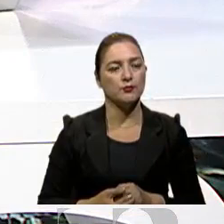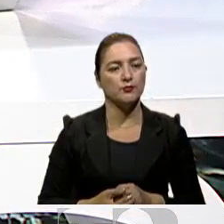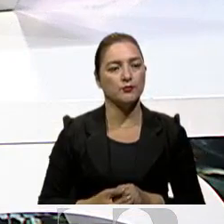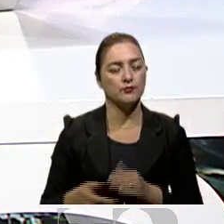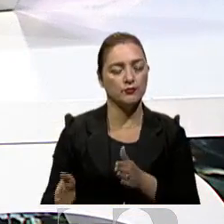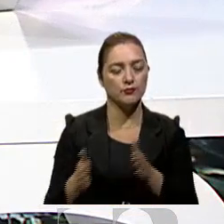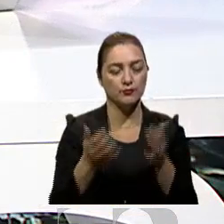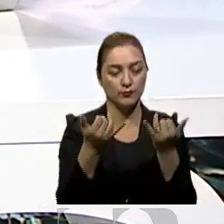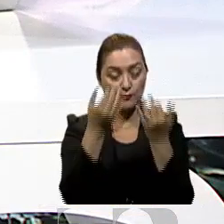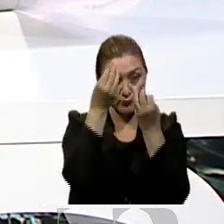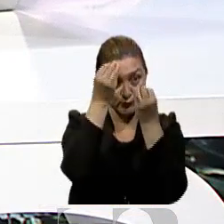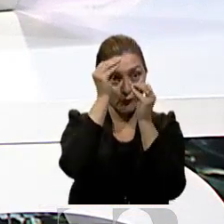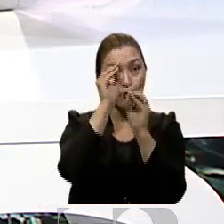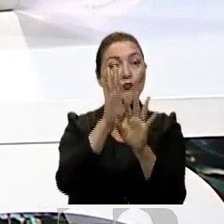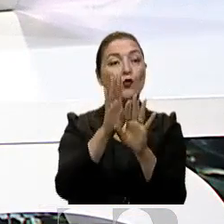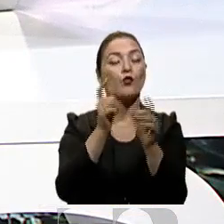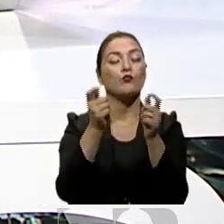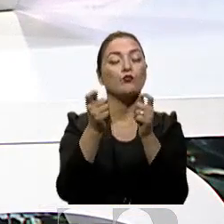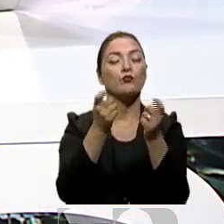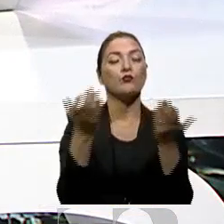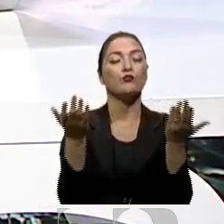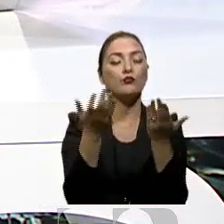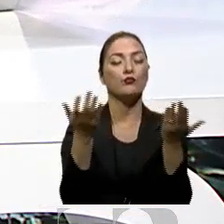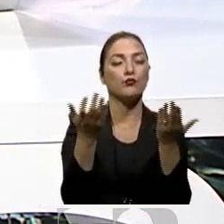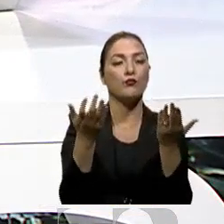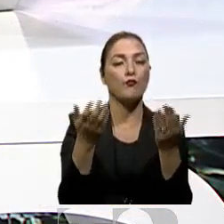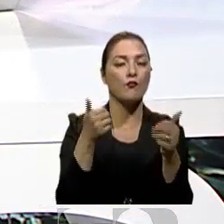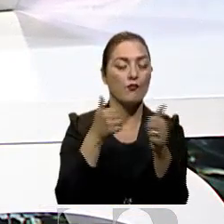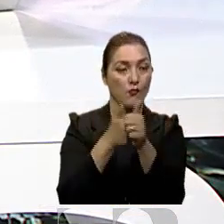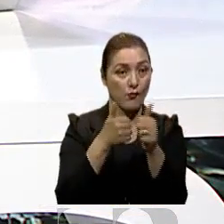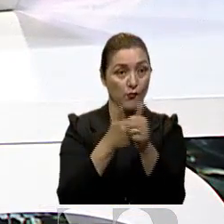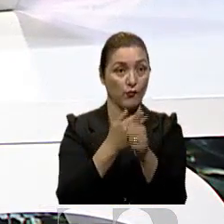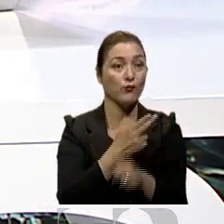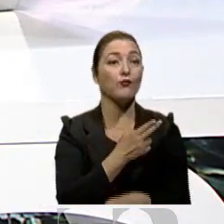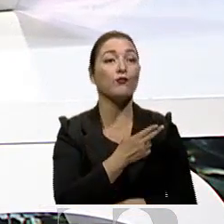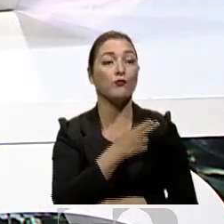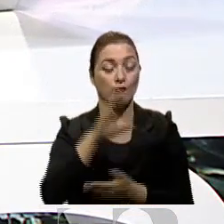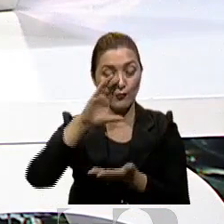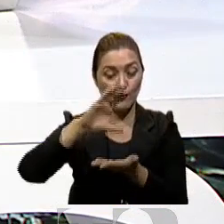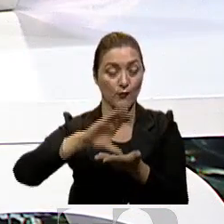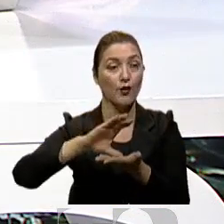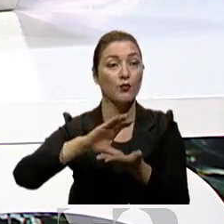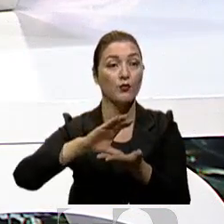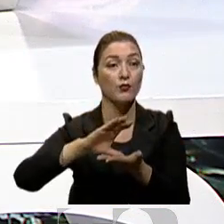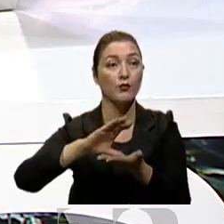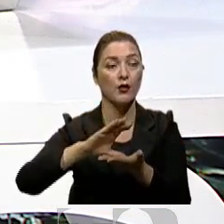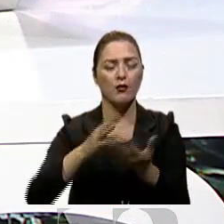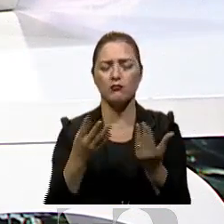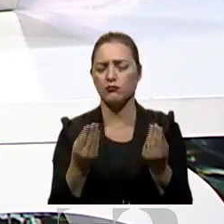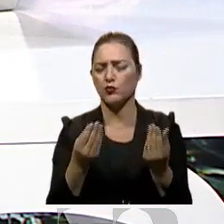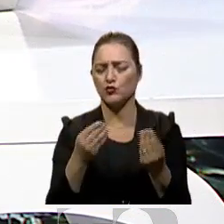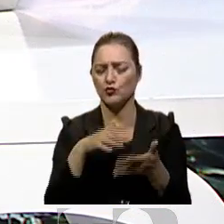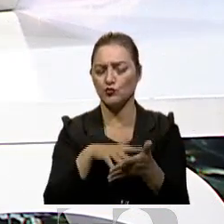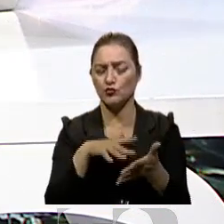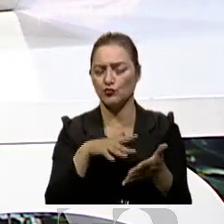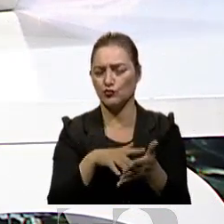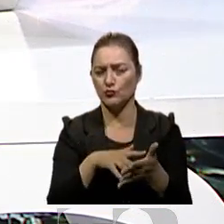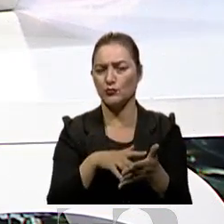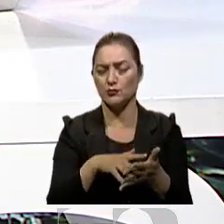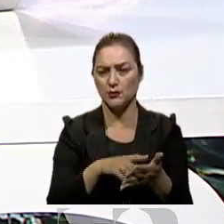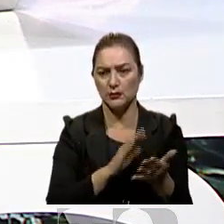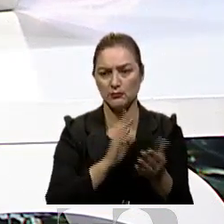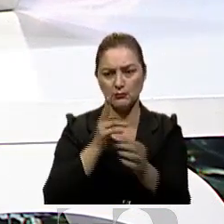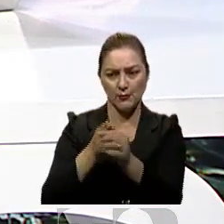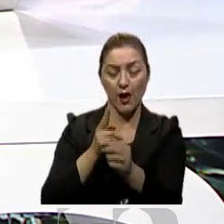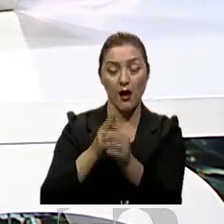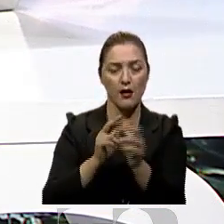Ahora les contamos que un operativo se ejecutó en las inmediaciones de la Universidad Central por la gran cantidad de estudiantes que se reúnen